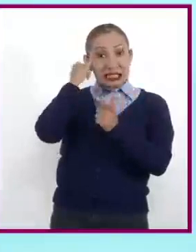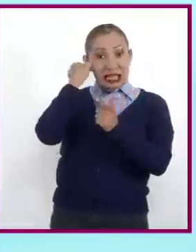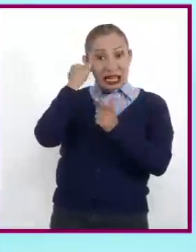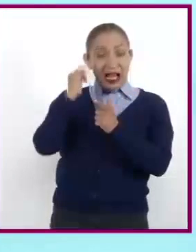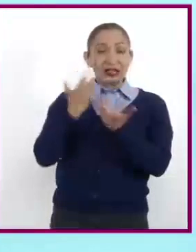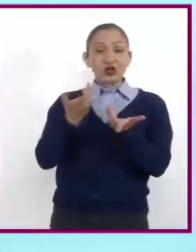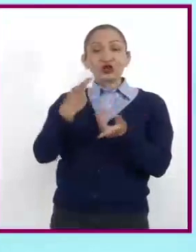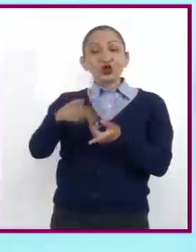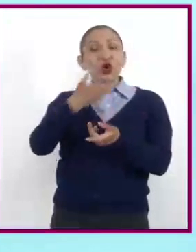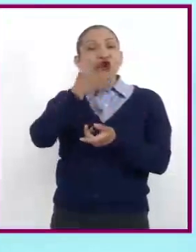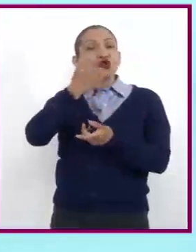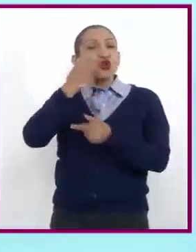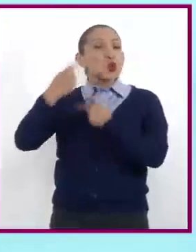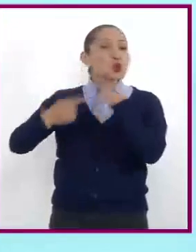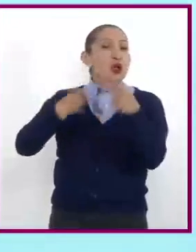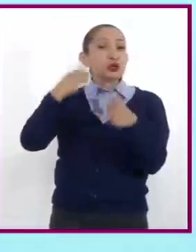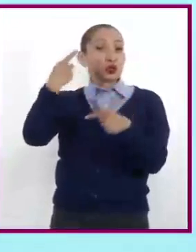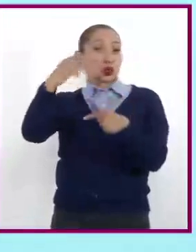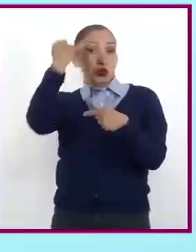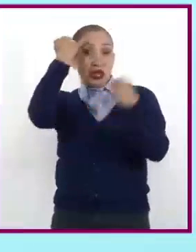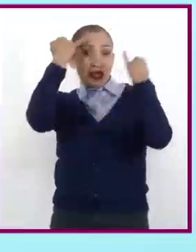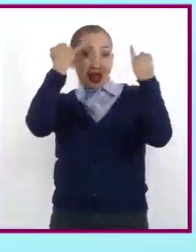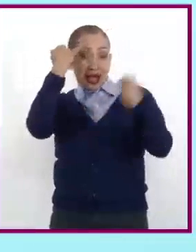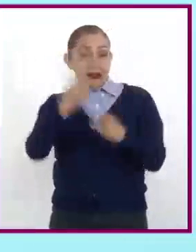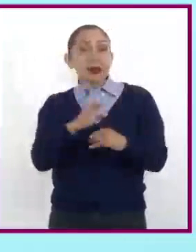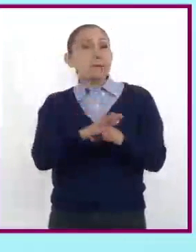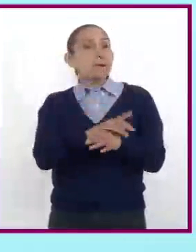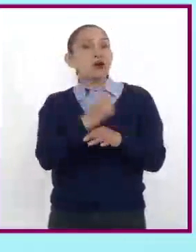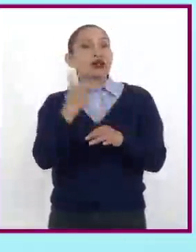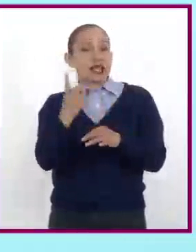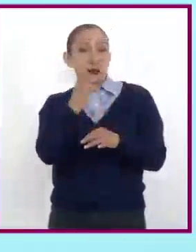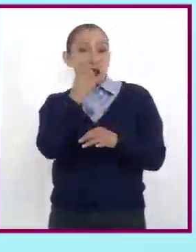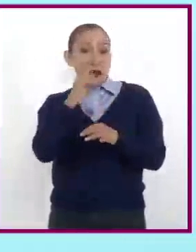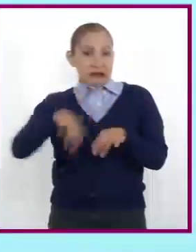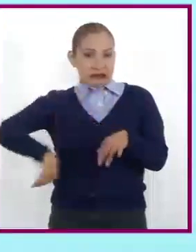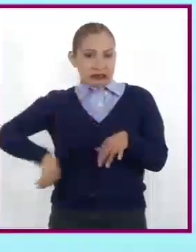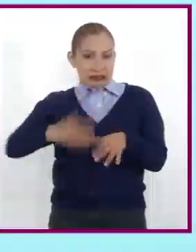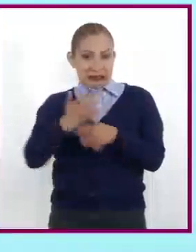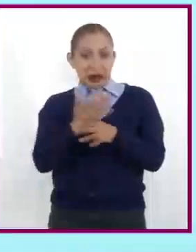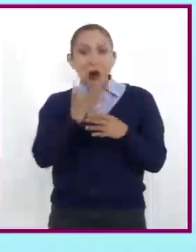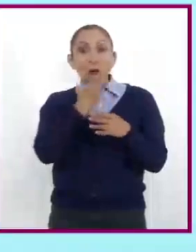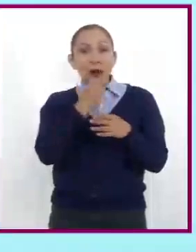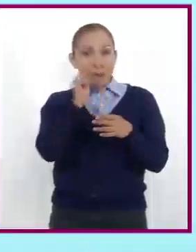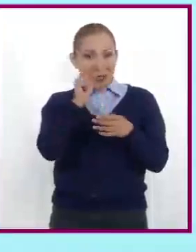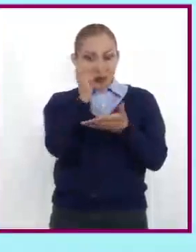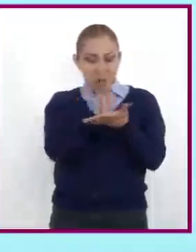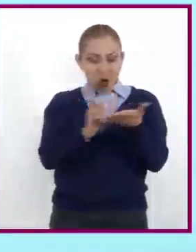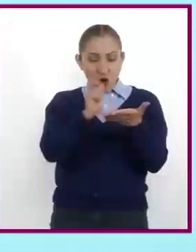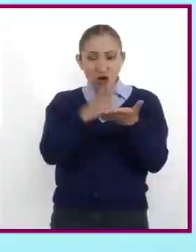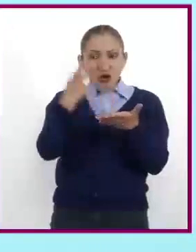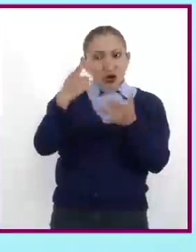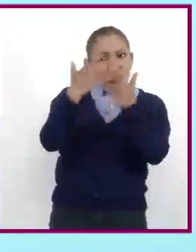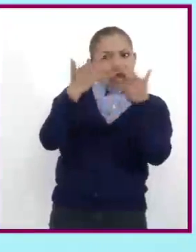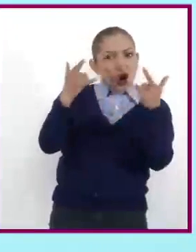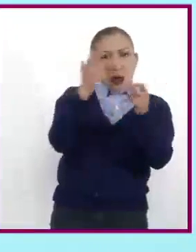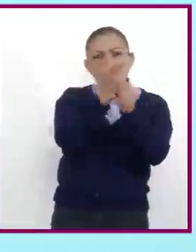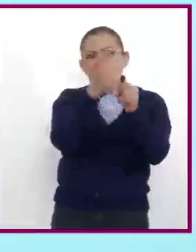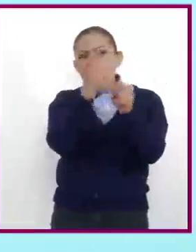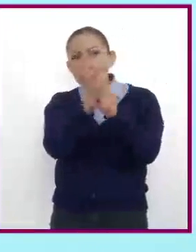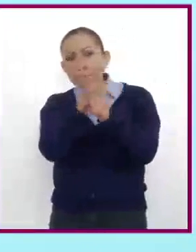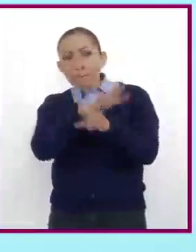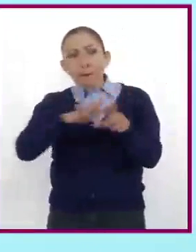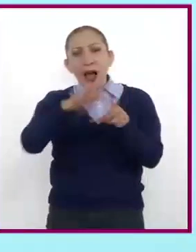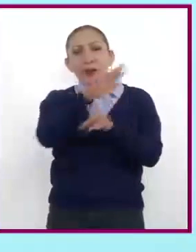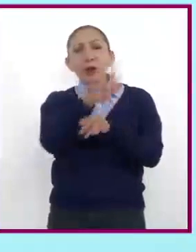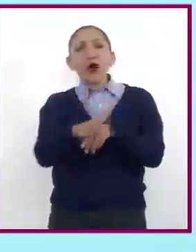sus costumbres y su forma de pensar. Eso es porque, como se dijo, el autor ubicó sus historias y personajes en el